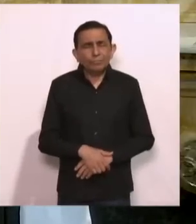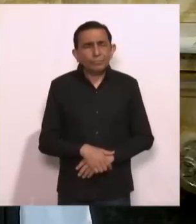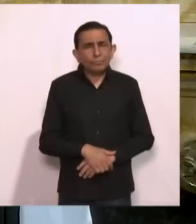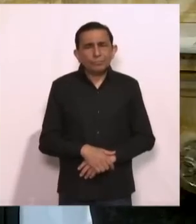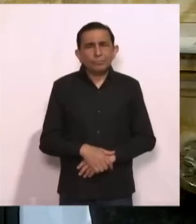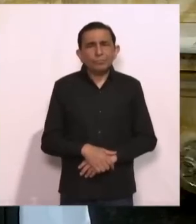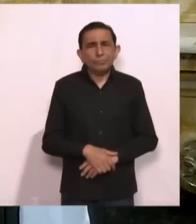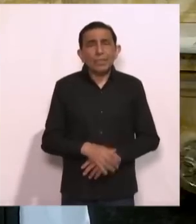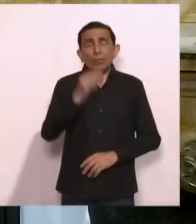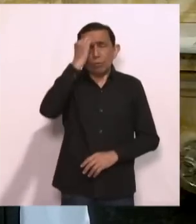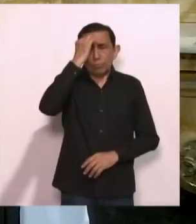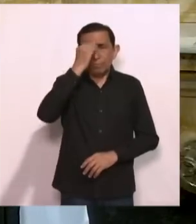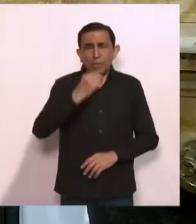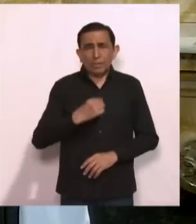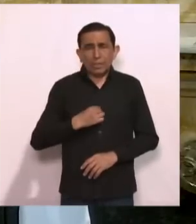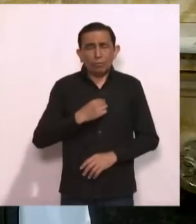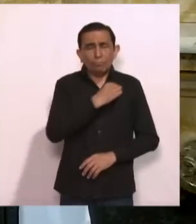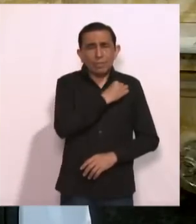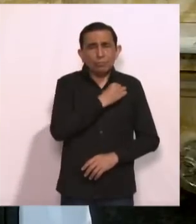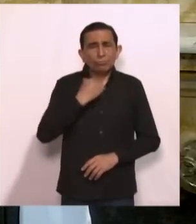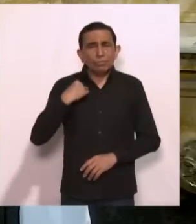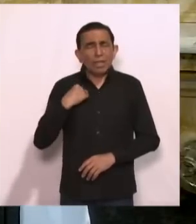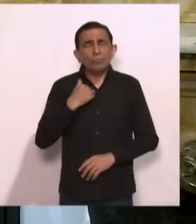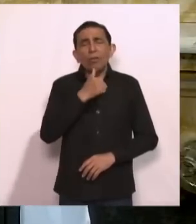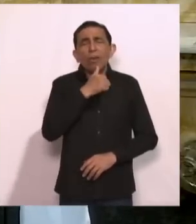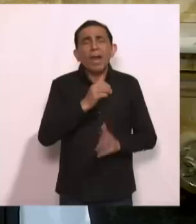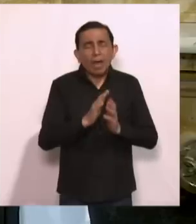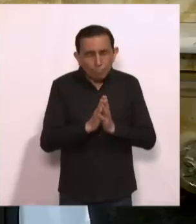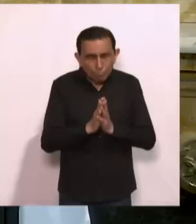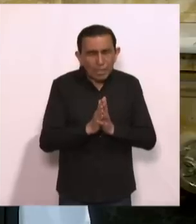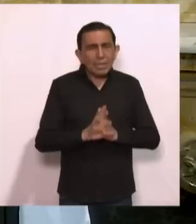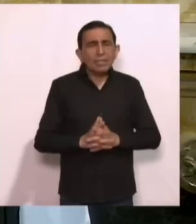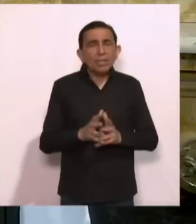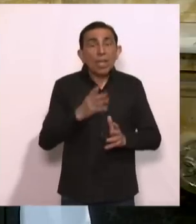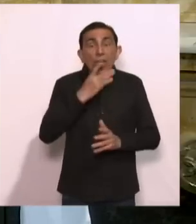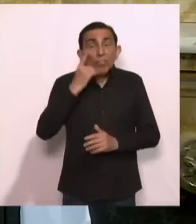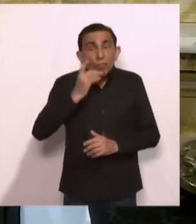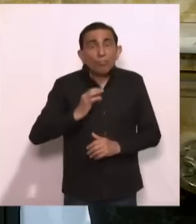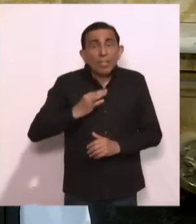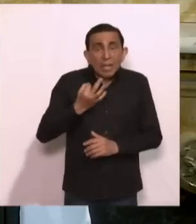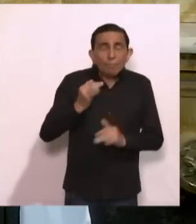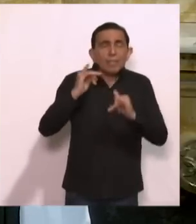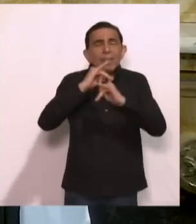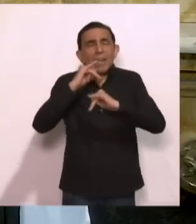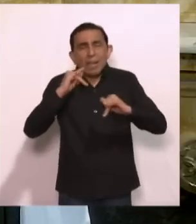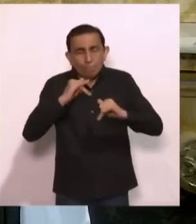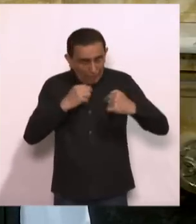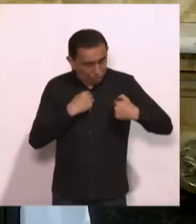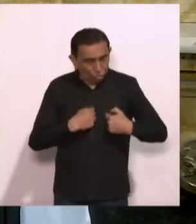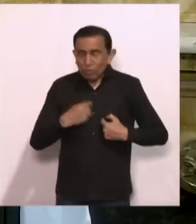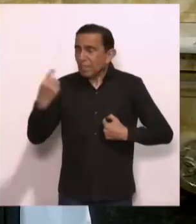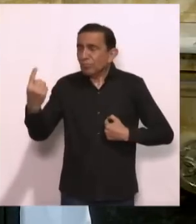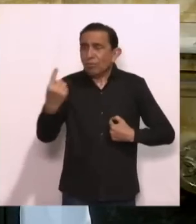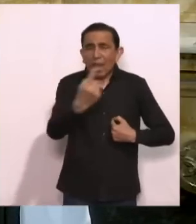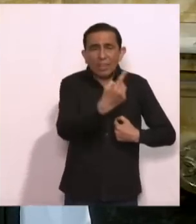En el nombre del Padre, y del Hijo, y del Espíritu Santo, el Dios de la vida y de la paz esté en el corazón de